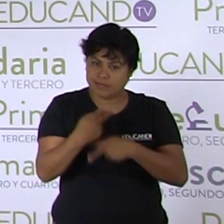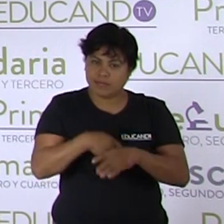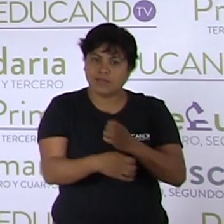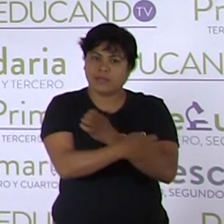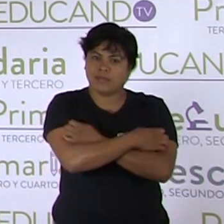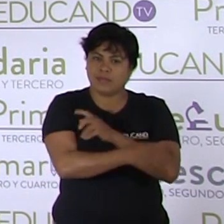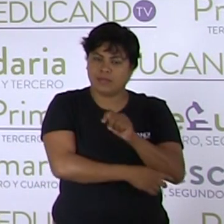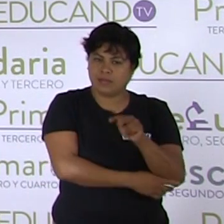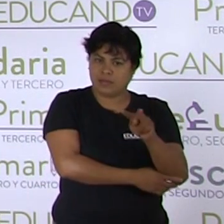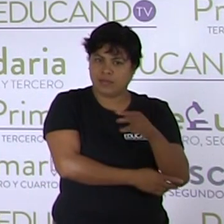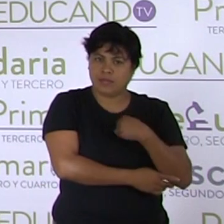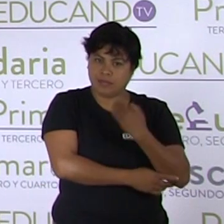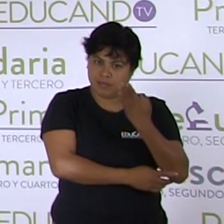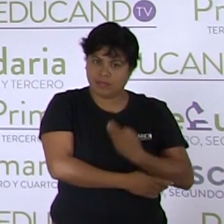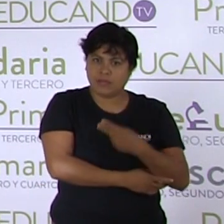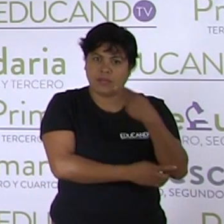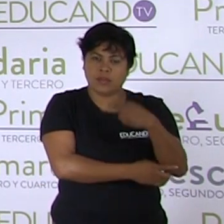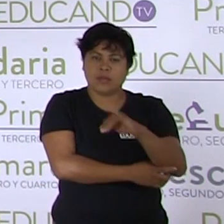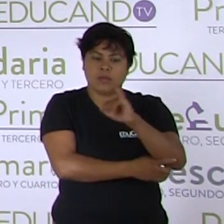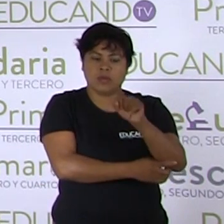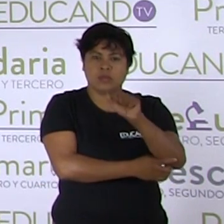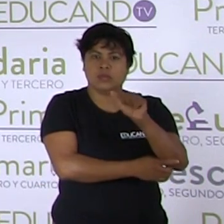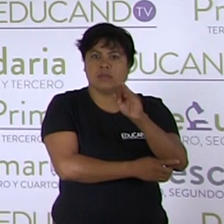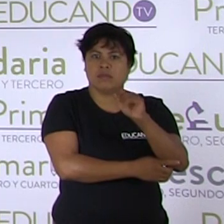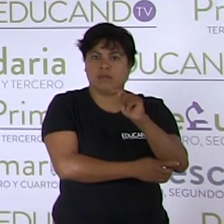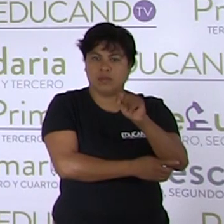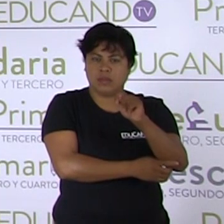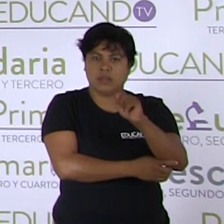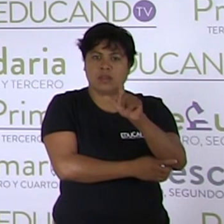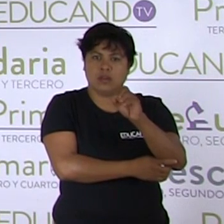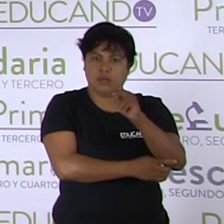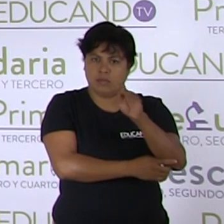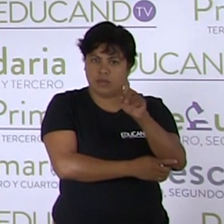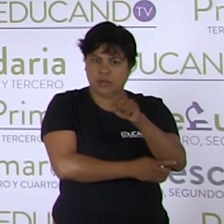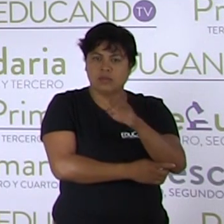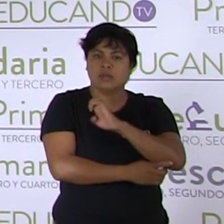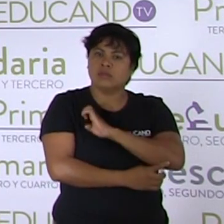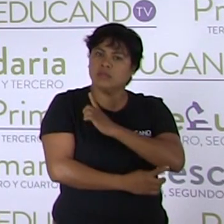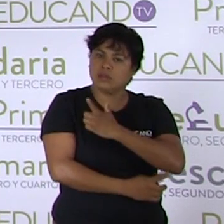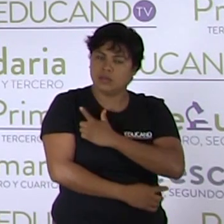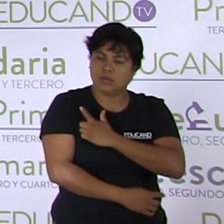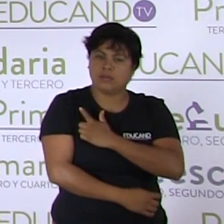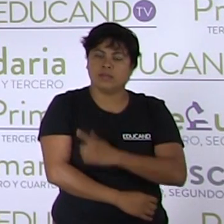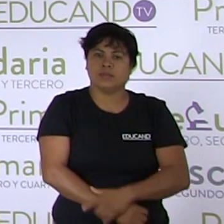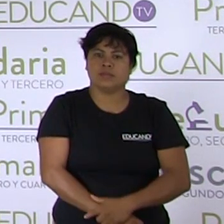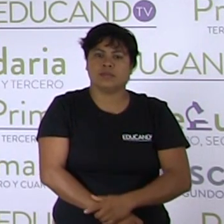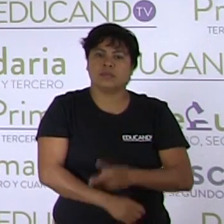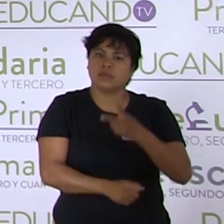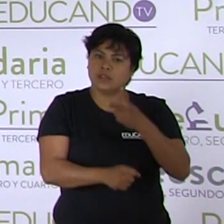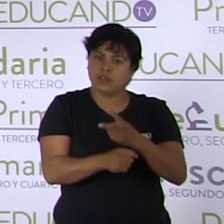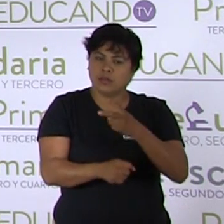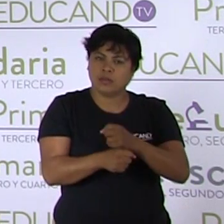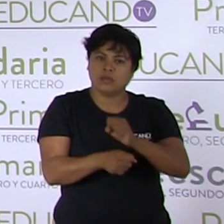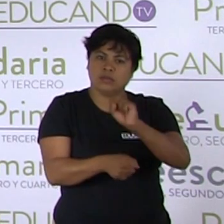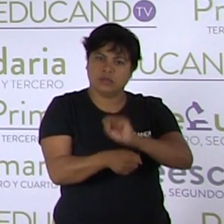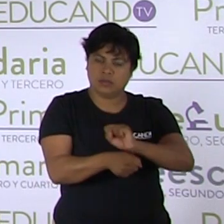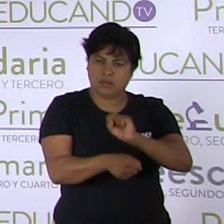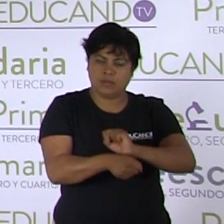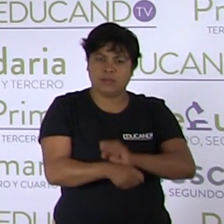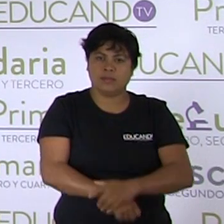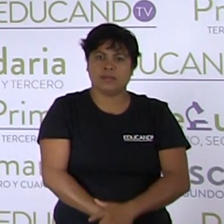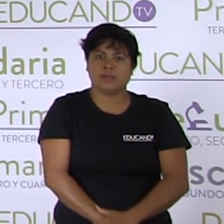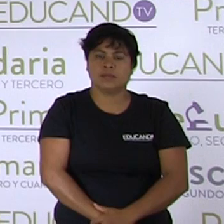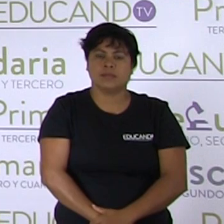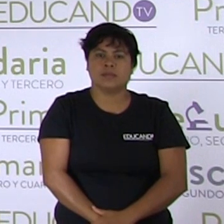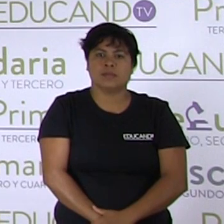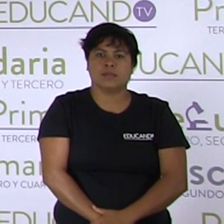TV. Mi nombre es Josafat López Cruz, facilitador de la asignatura de Español, segundo grado, nivel